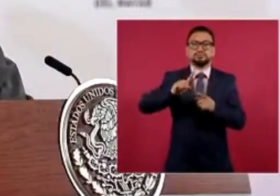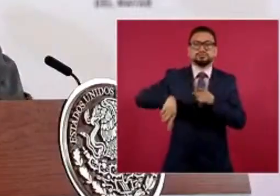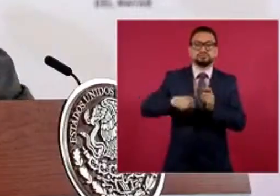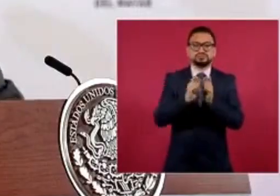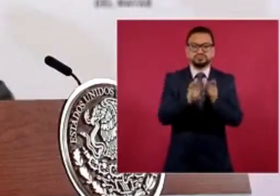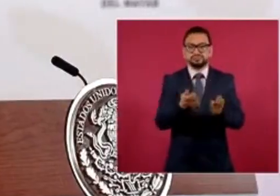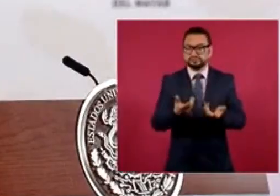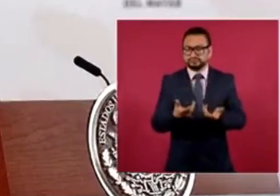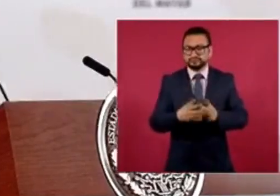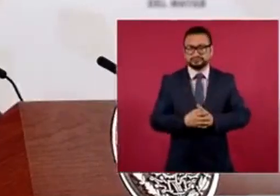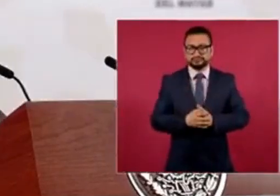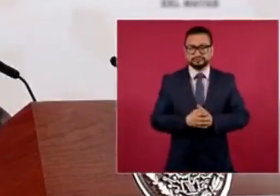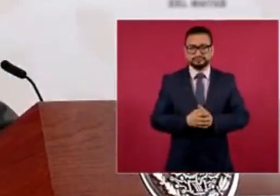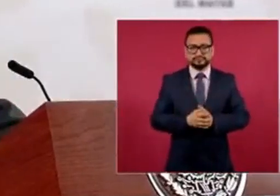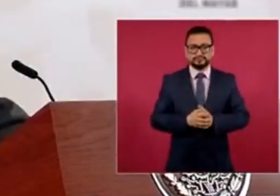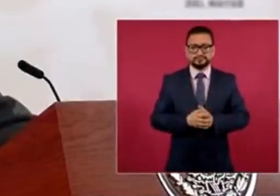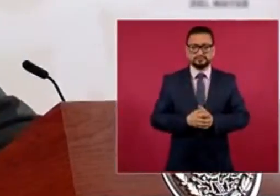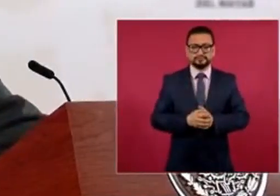Bueno,